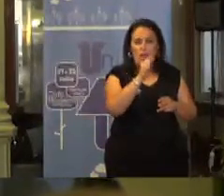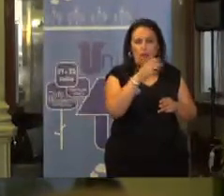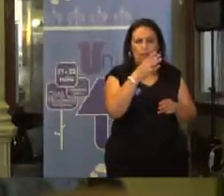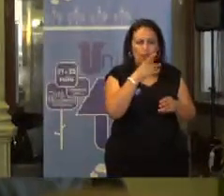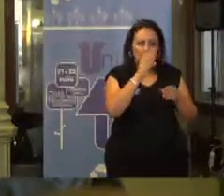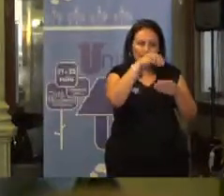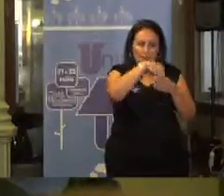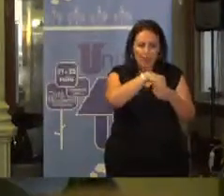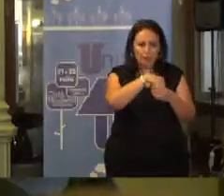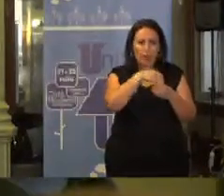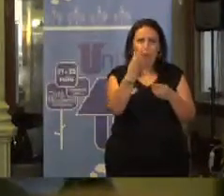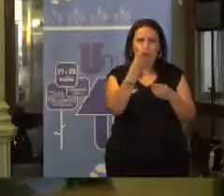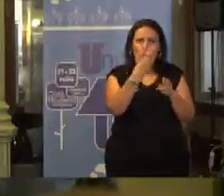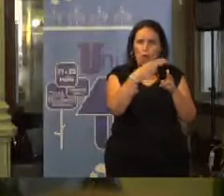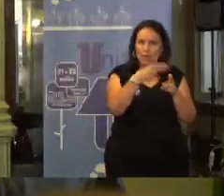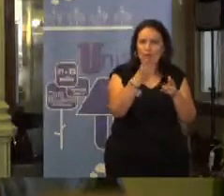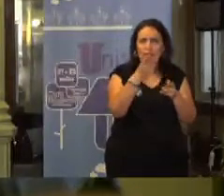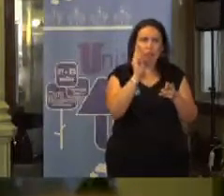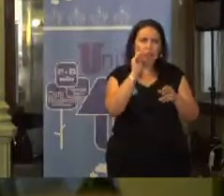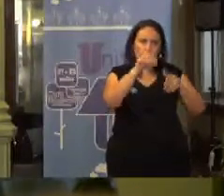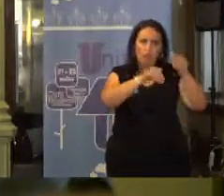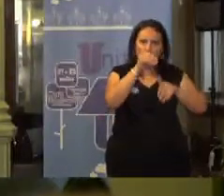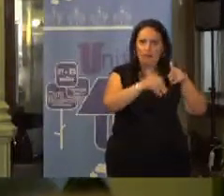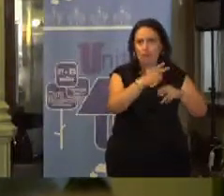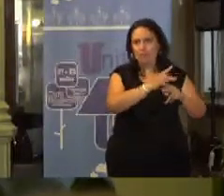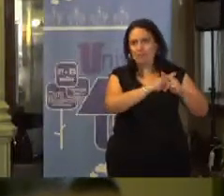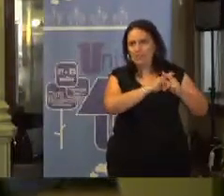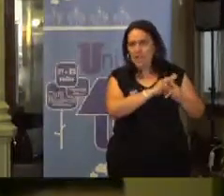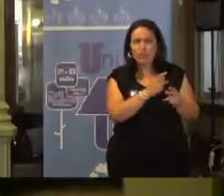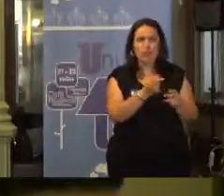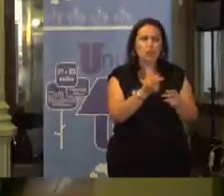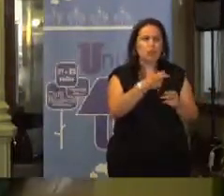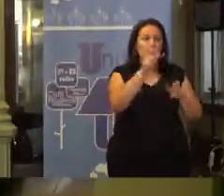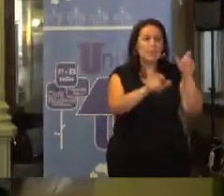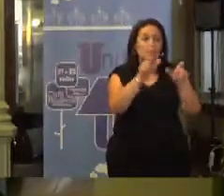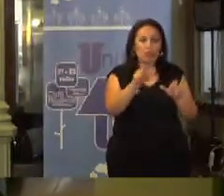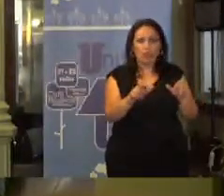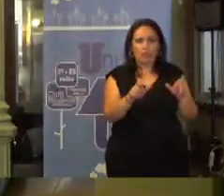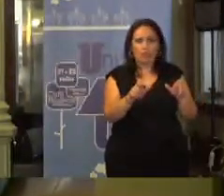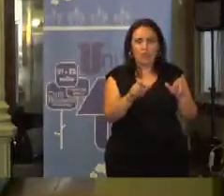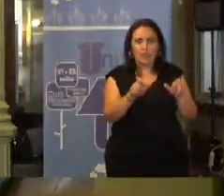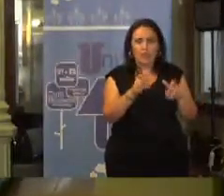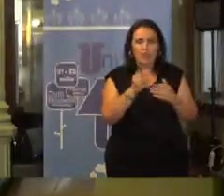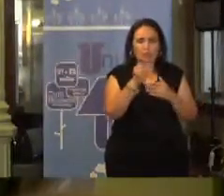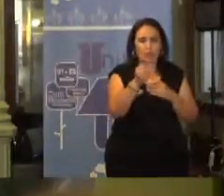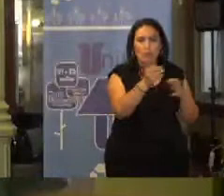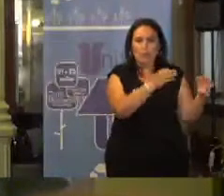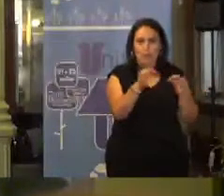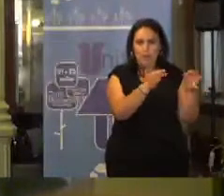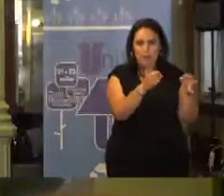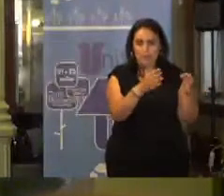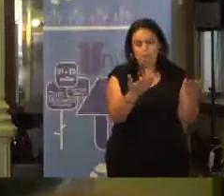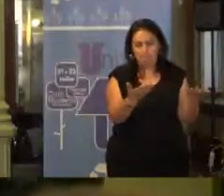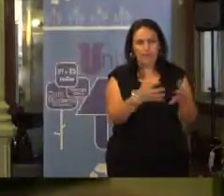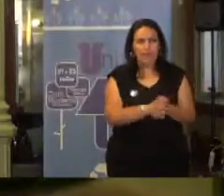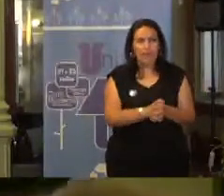políticos demócratas cristianos, en fin, xente que se estaba preparando para o novo tempo. Bueno, pois eu